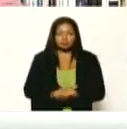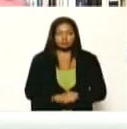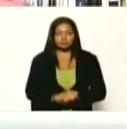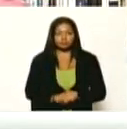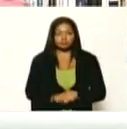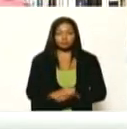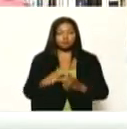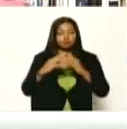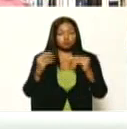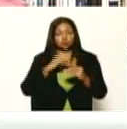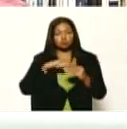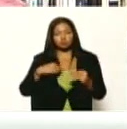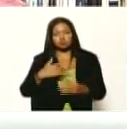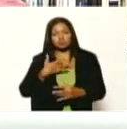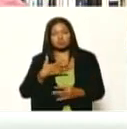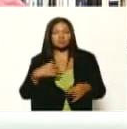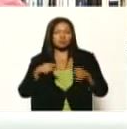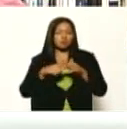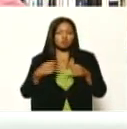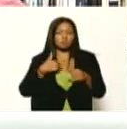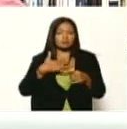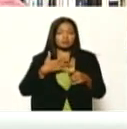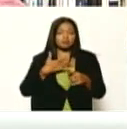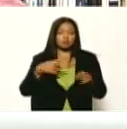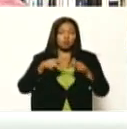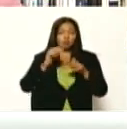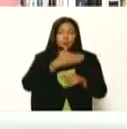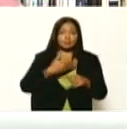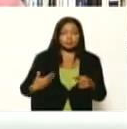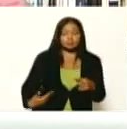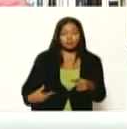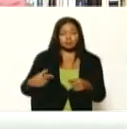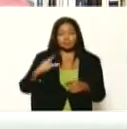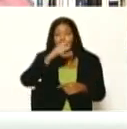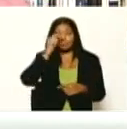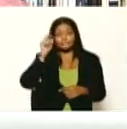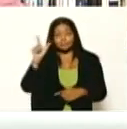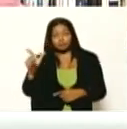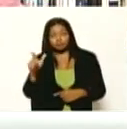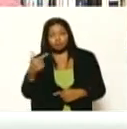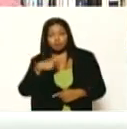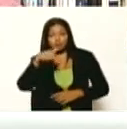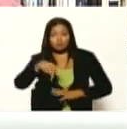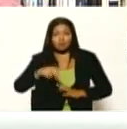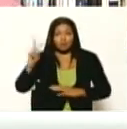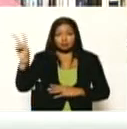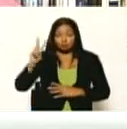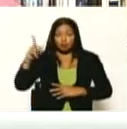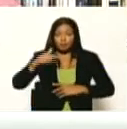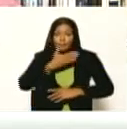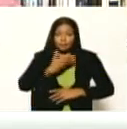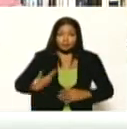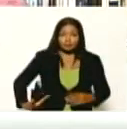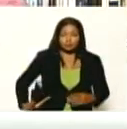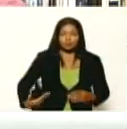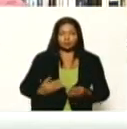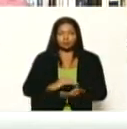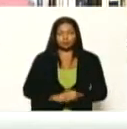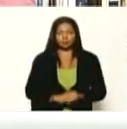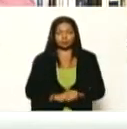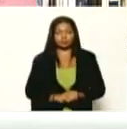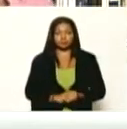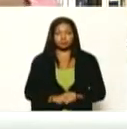Todos nos sentimos, yo me siento como presidente del PSUV, presidente de la República, con